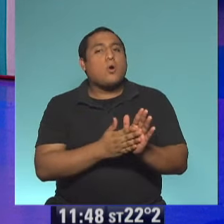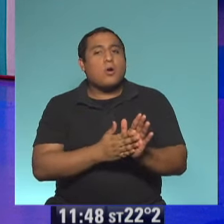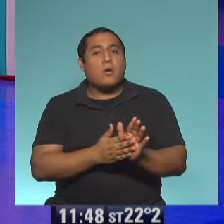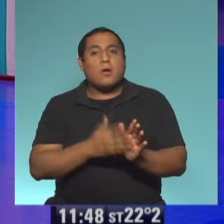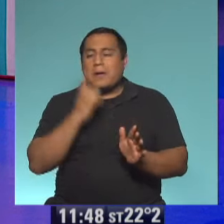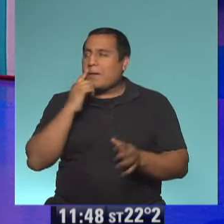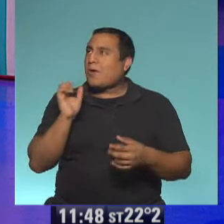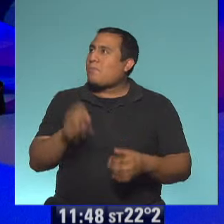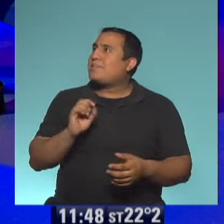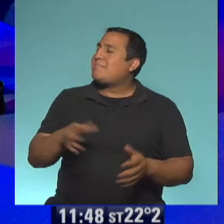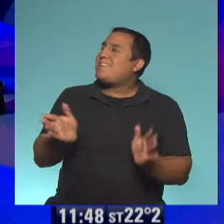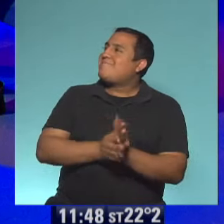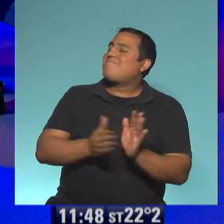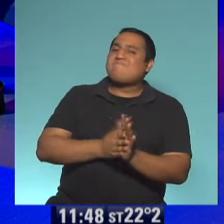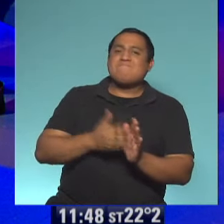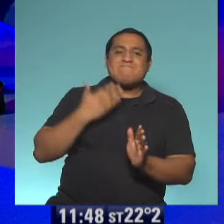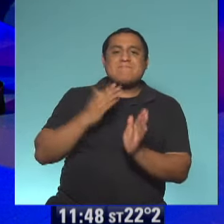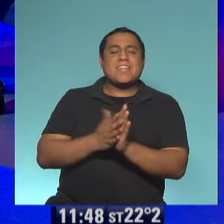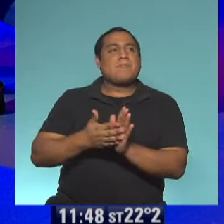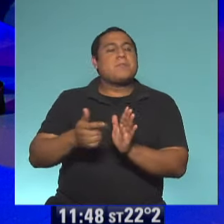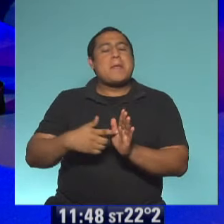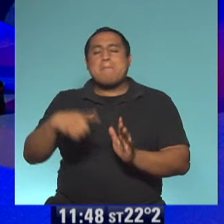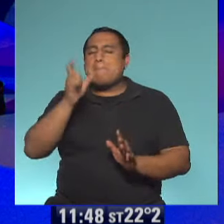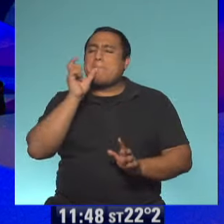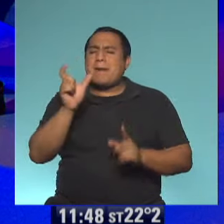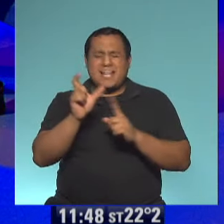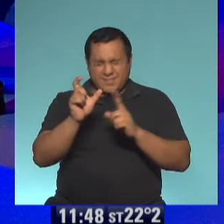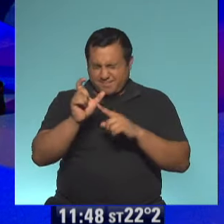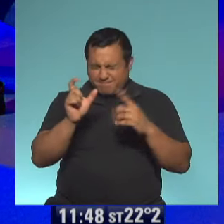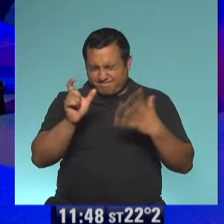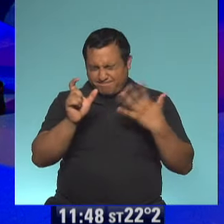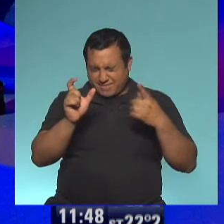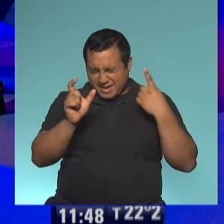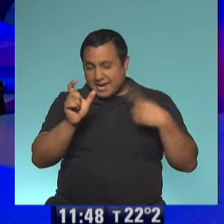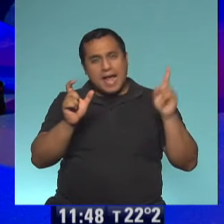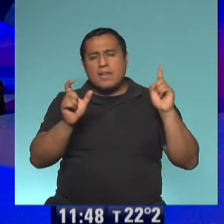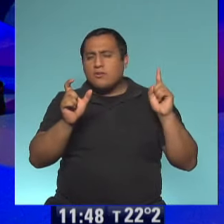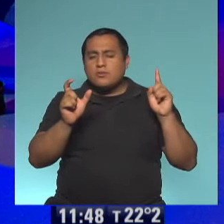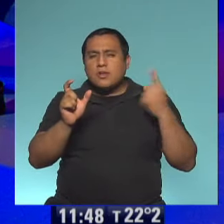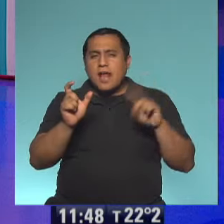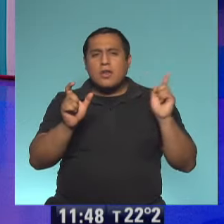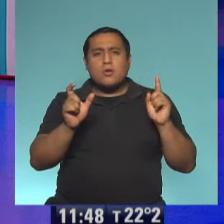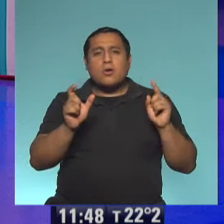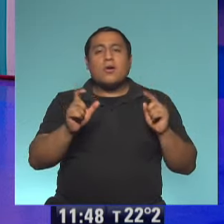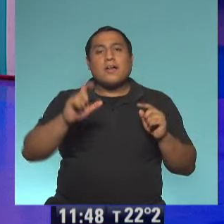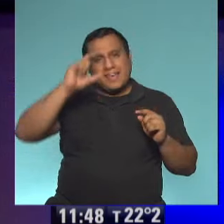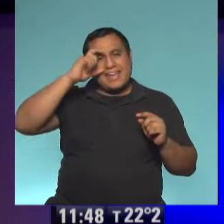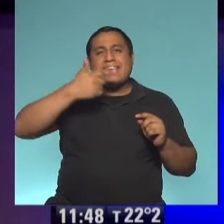¡Ay! ¿Cómo se llamaba ese libro que tenía como una palabra como extraña? Ay, bueno, a verlo.